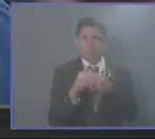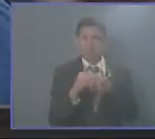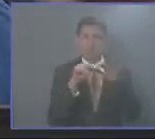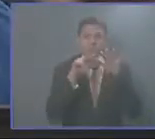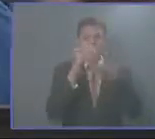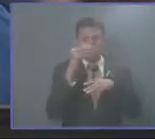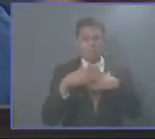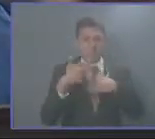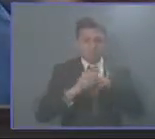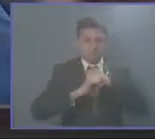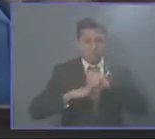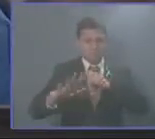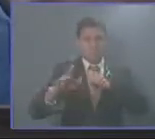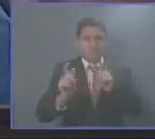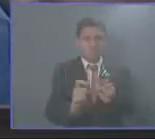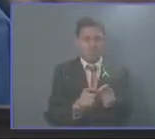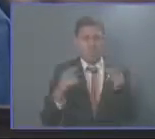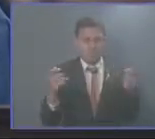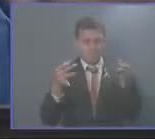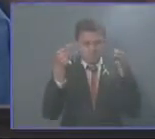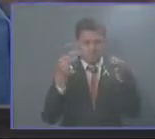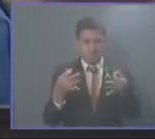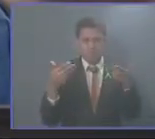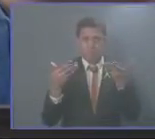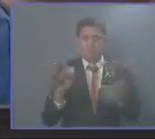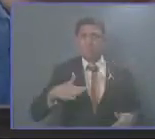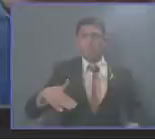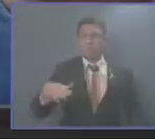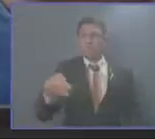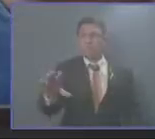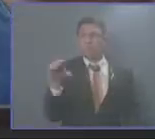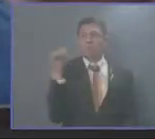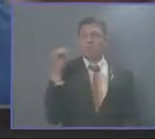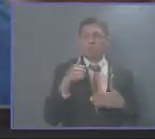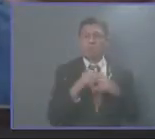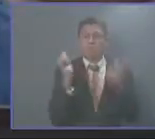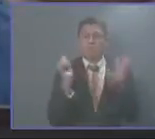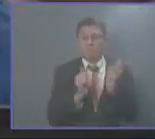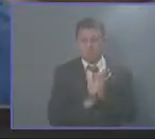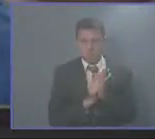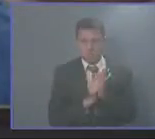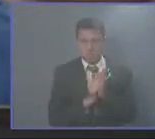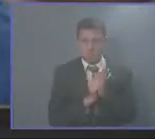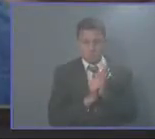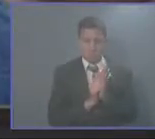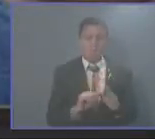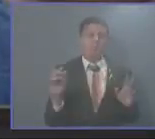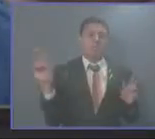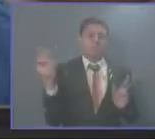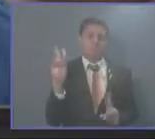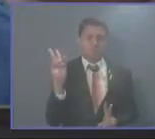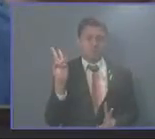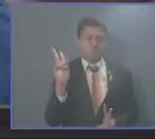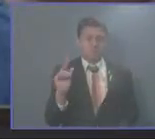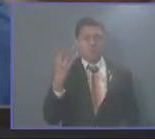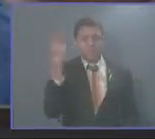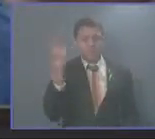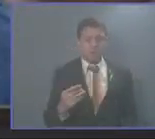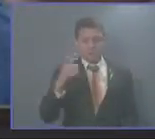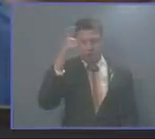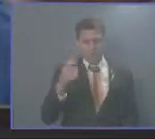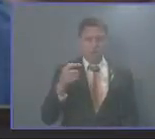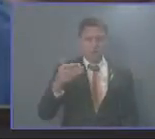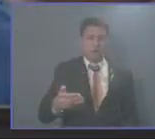vigencia 8 días después de su publicación en el Diario Oficial, dado en el Salón Azul del Palacio Legislativo, San Salvador, a